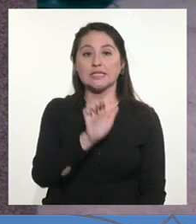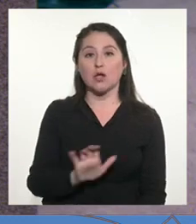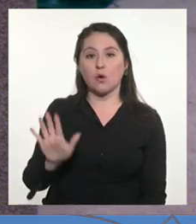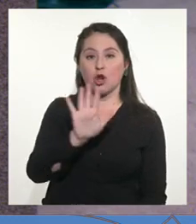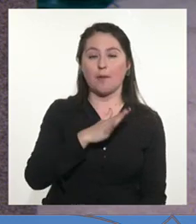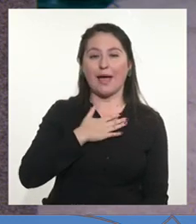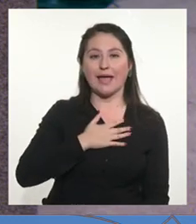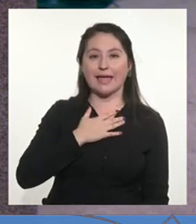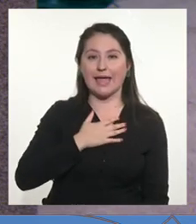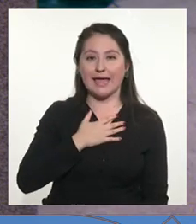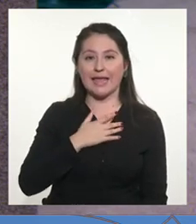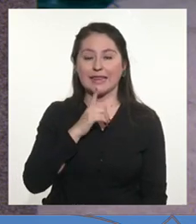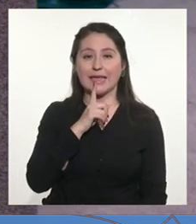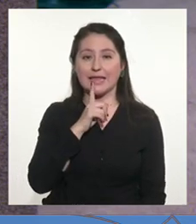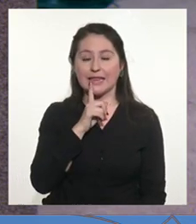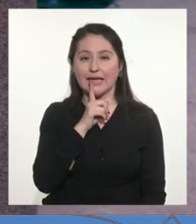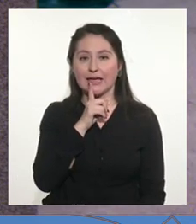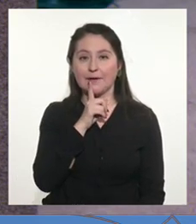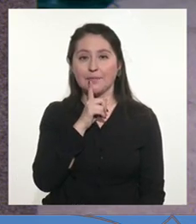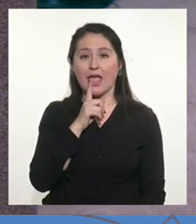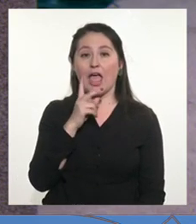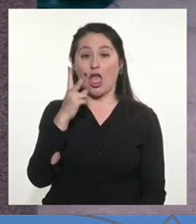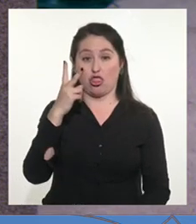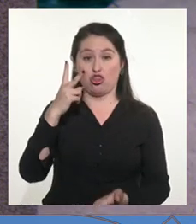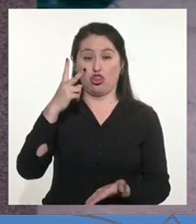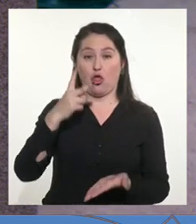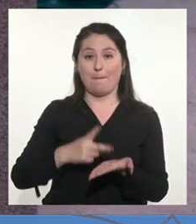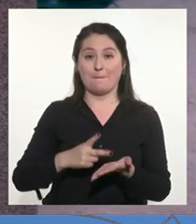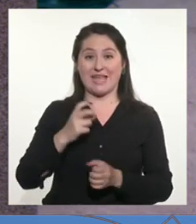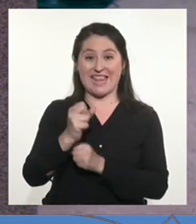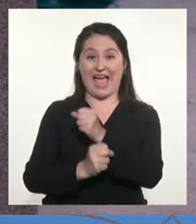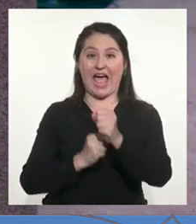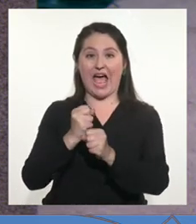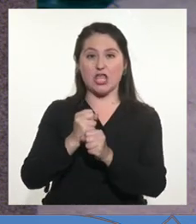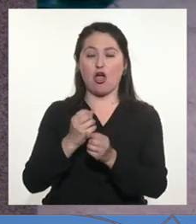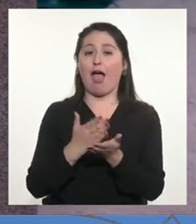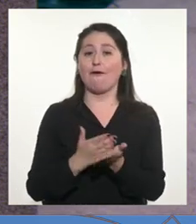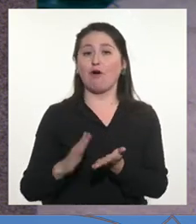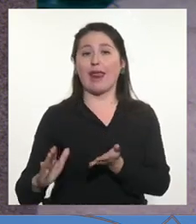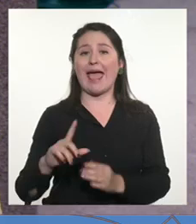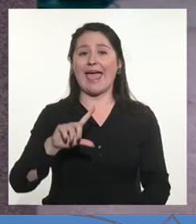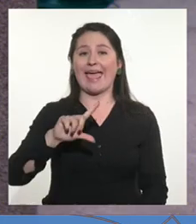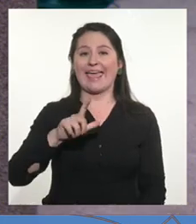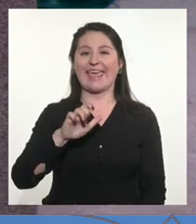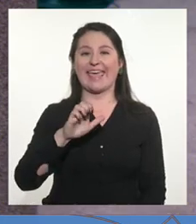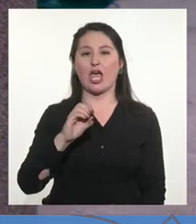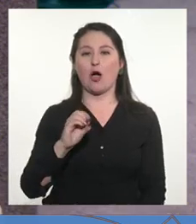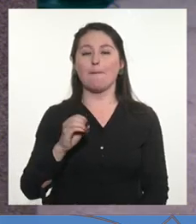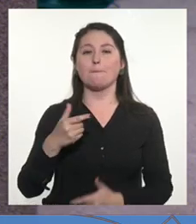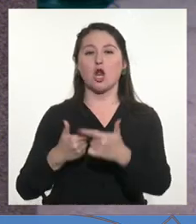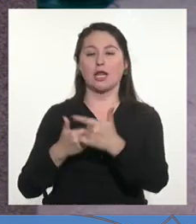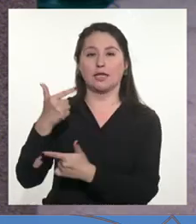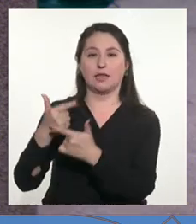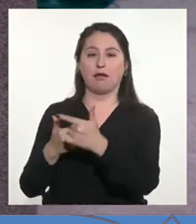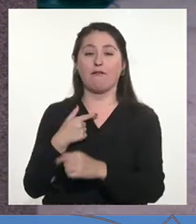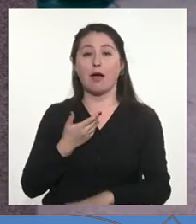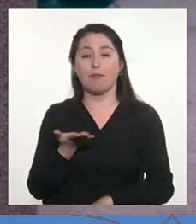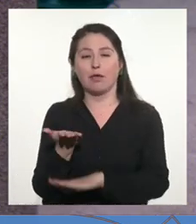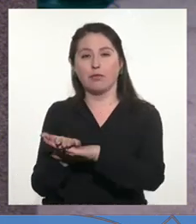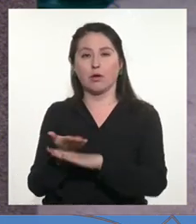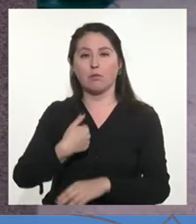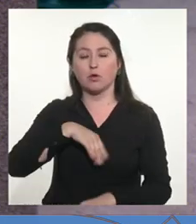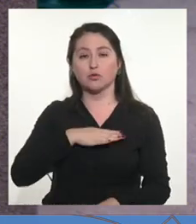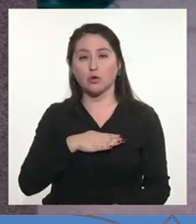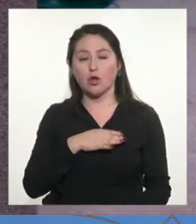pertinencia por primera vez en 2000 años está fuera de la geopolítica a lo mejor le va a tener que pedir como se lo hemos planteado